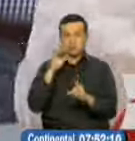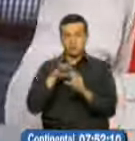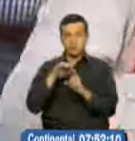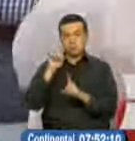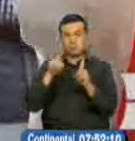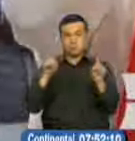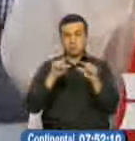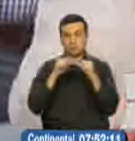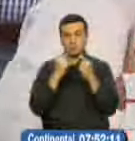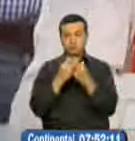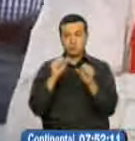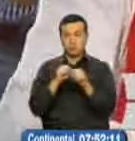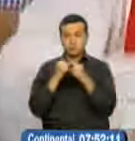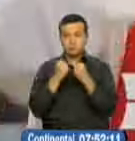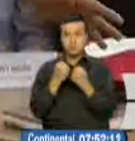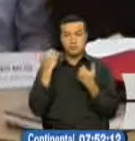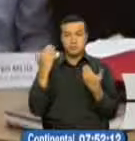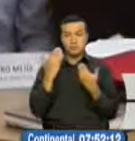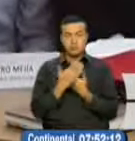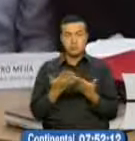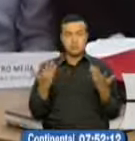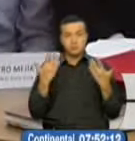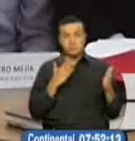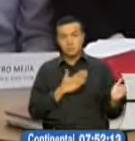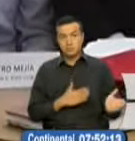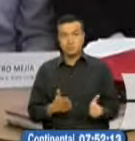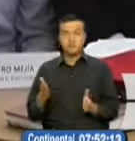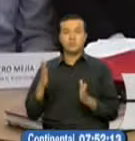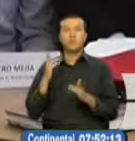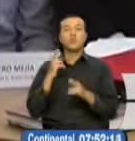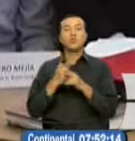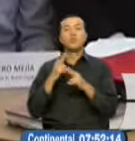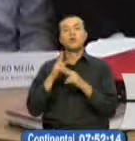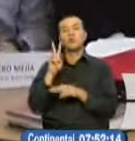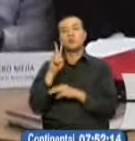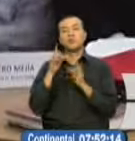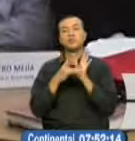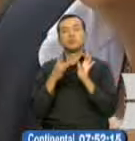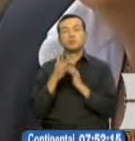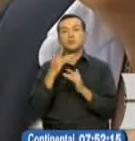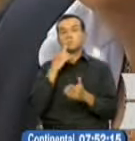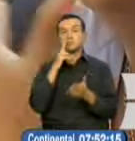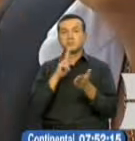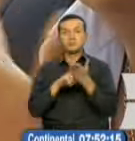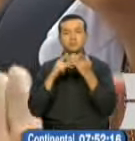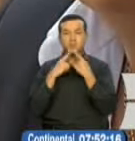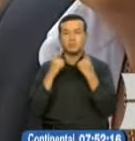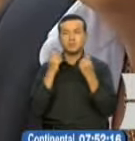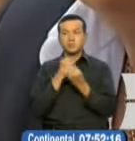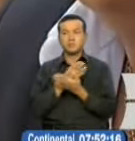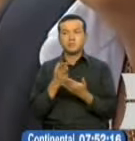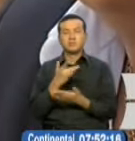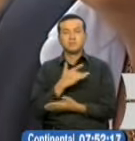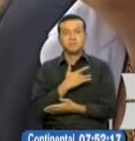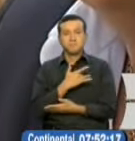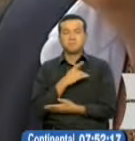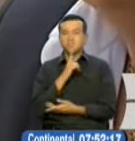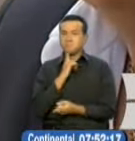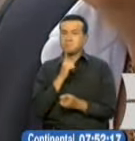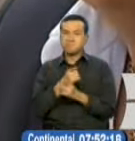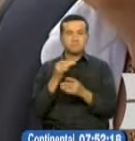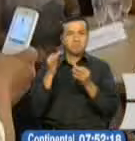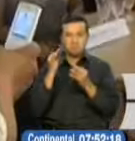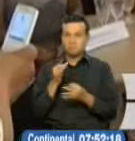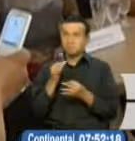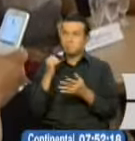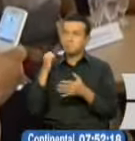varias organizaciones sociales y políticas conformaron el Frente 2 de Abril. Mediante un manifiesto expresan su resistencia y voluntad para